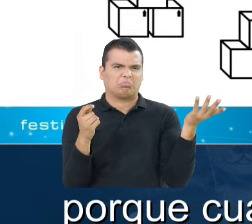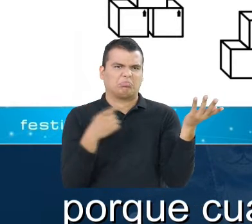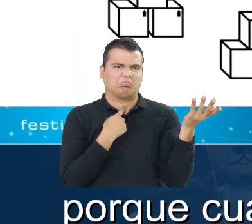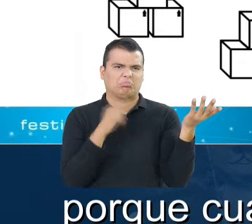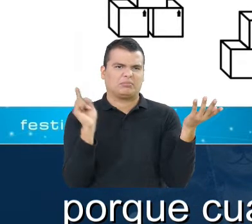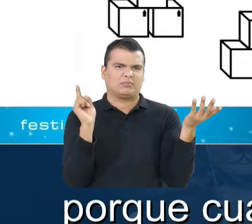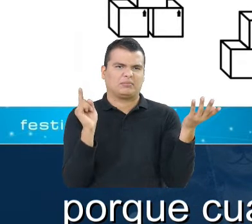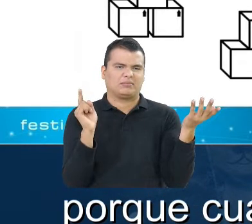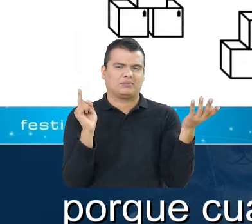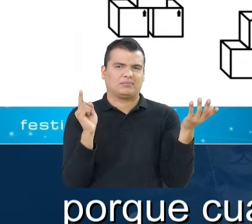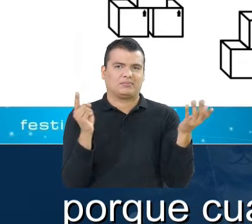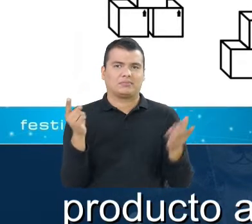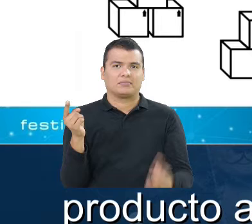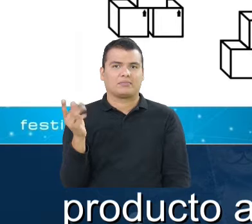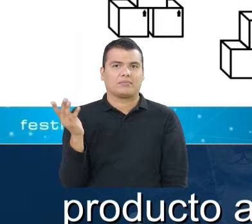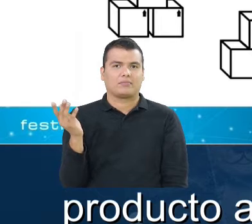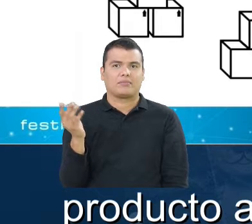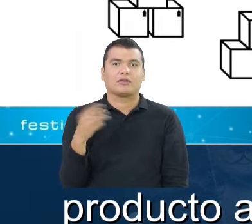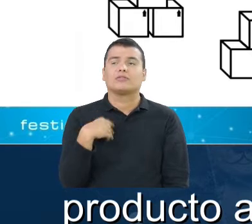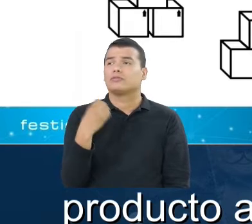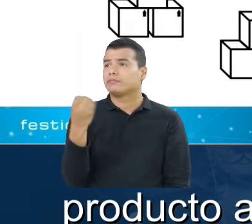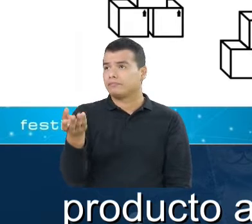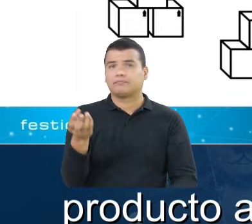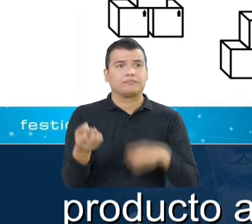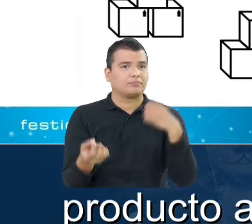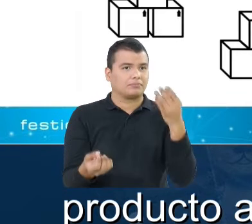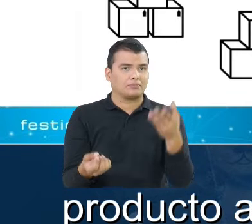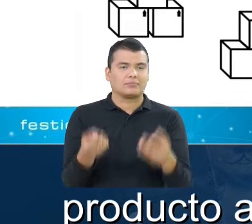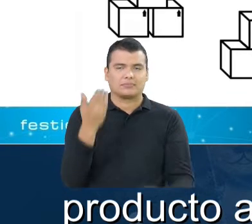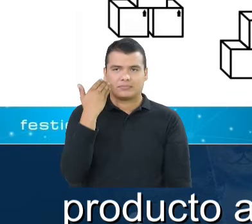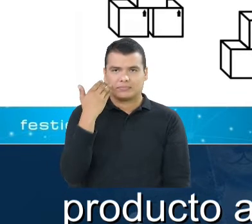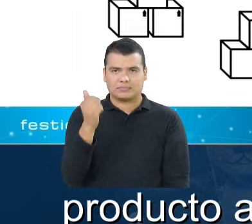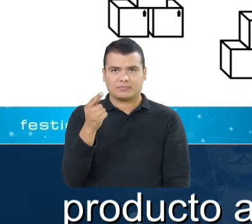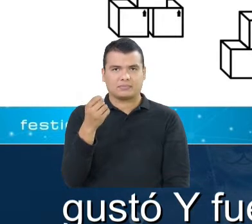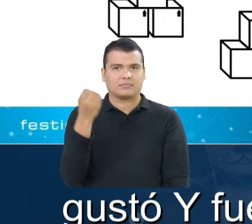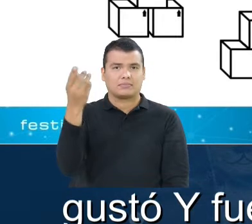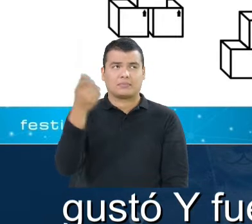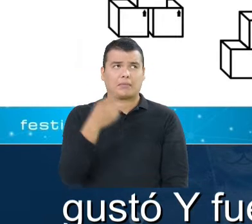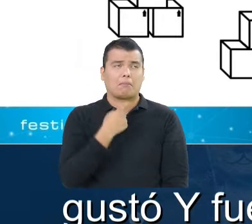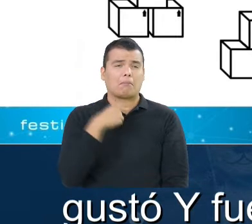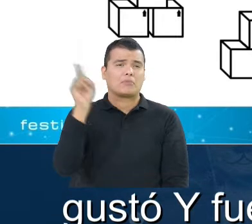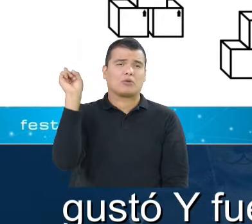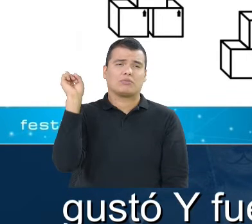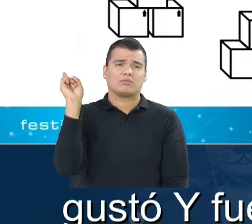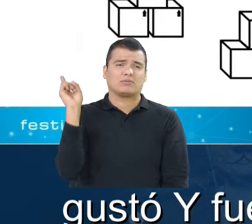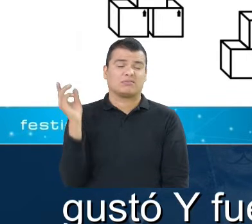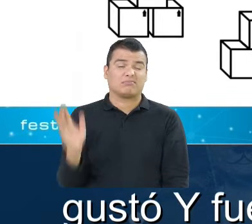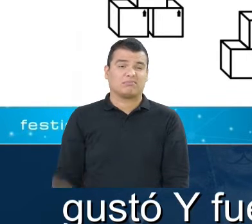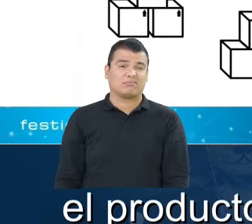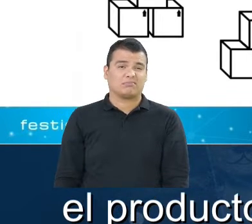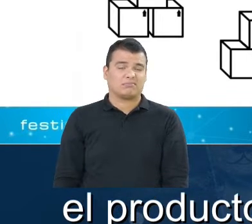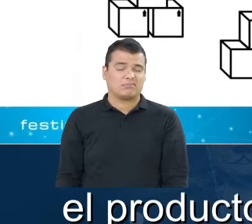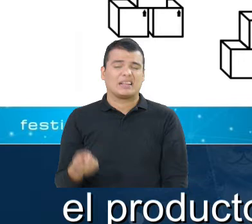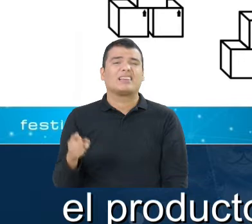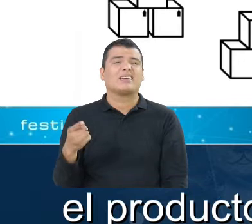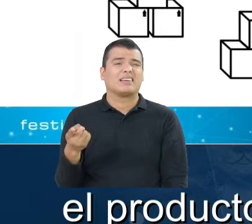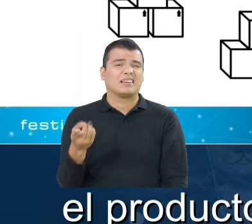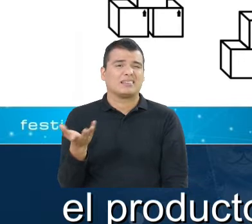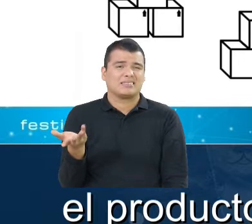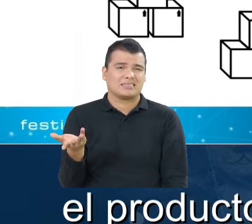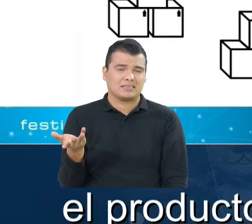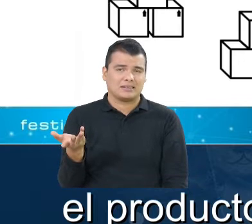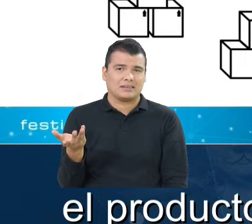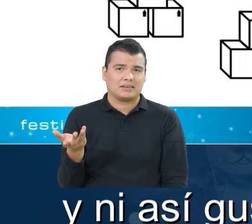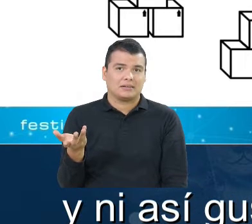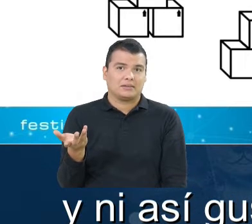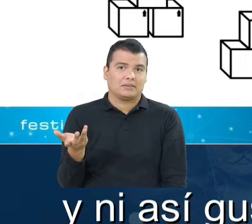Y fue tan chistoso que le regalé el producto a una amiga de Amigo Secreto y ni así gustaba. Ella dijo como, ¿qué es esta vaina que me estás dando? Así